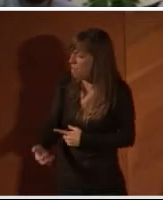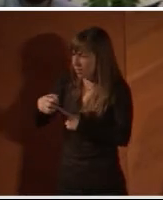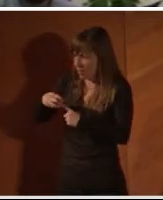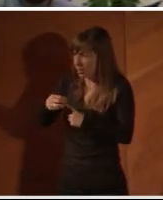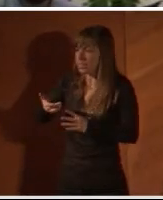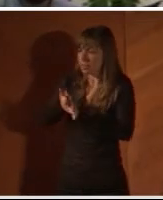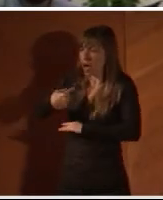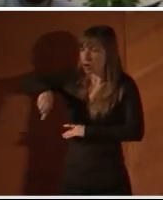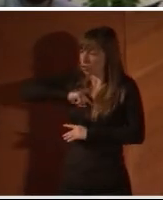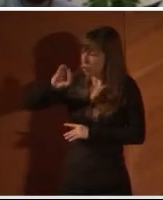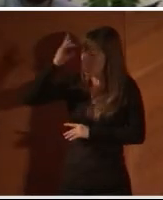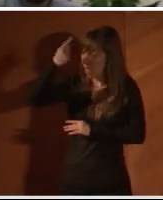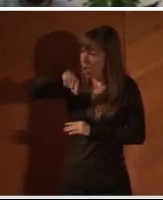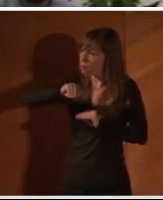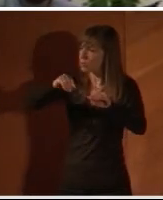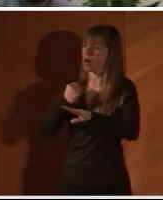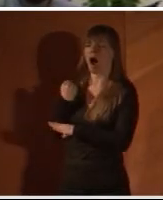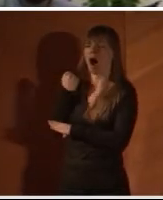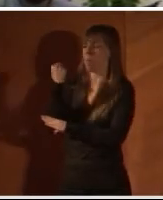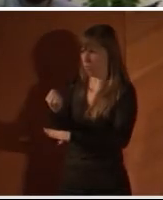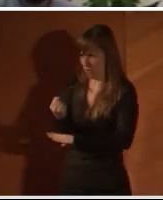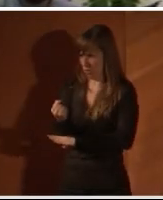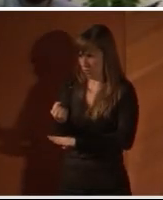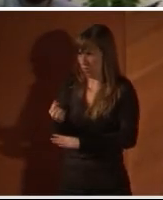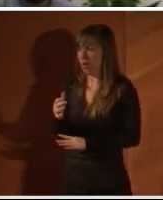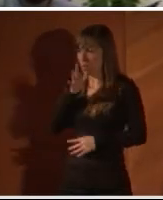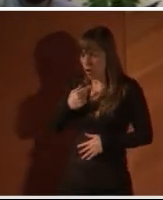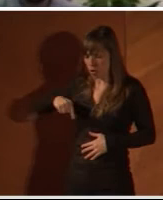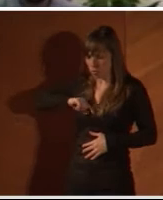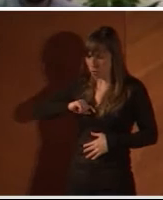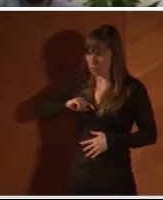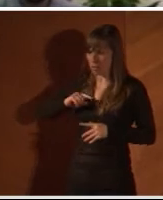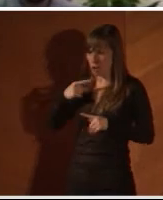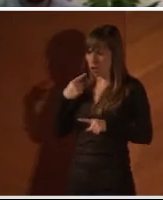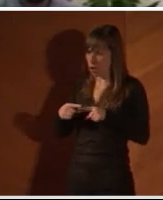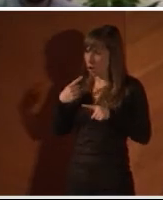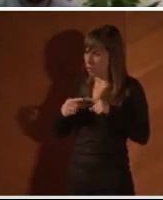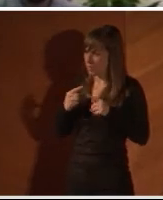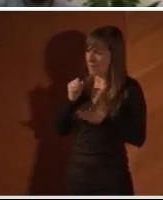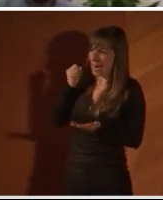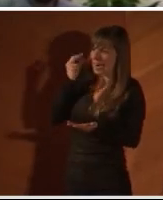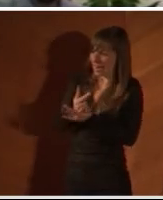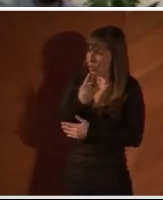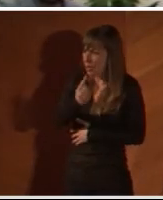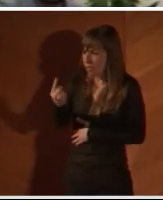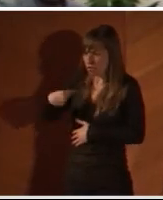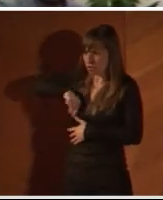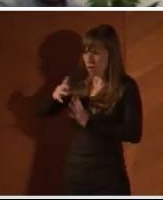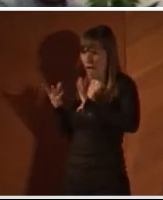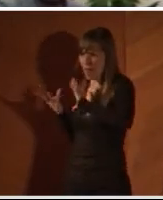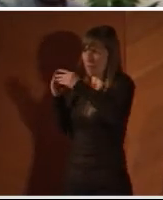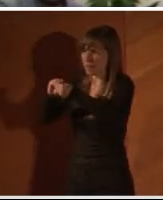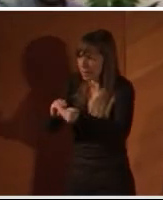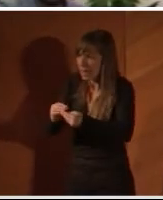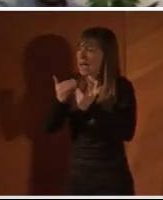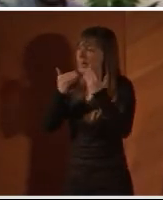iniciativa, vamos a volcarnos y sobre todo con sabiduría poder adaptar cada uno de los nuevos retos que tenemos por delante con la democracia y